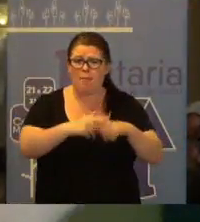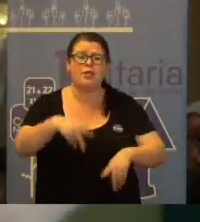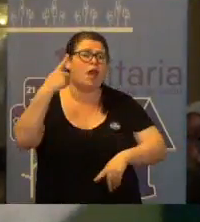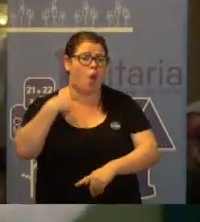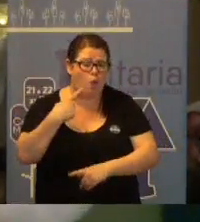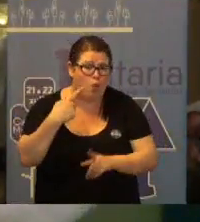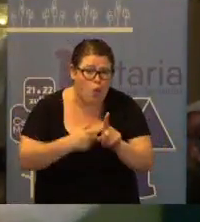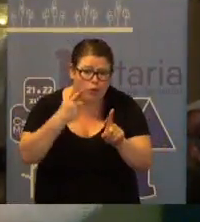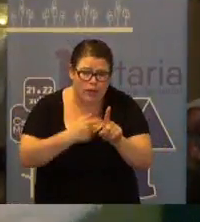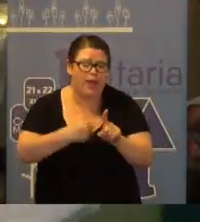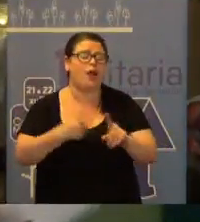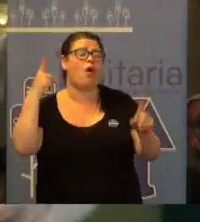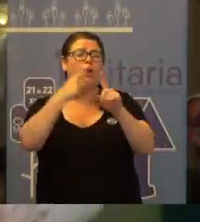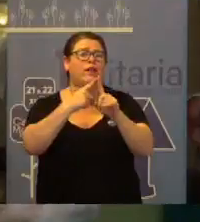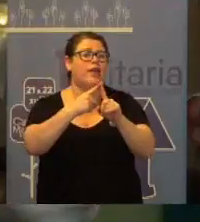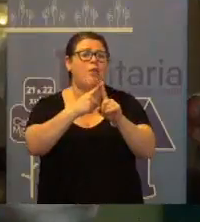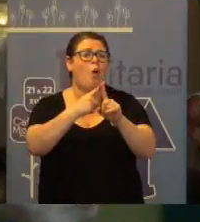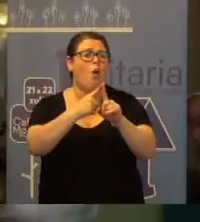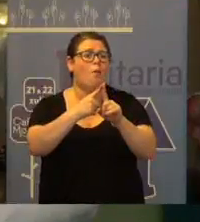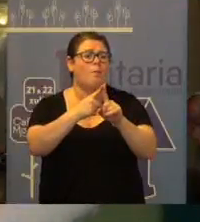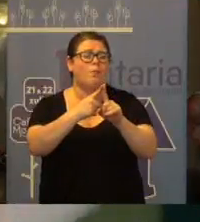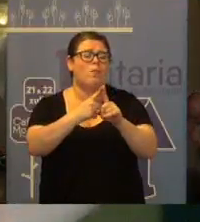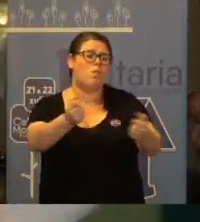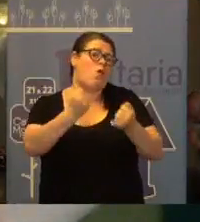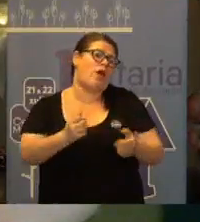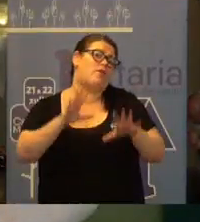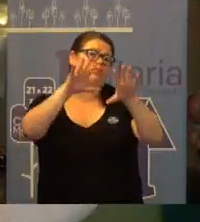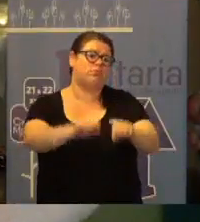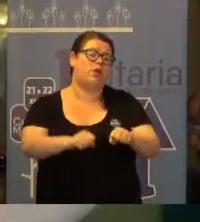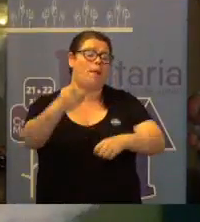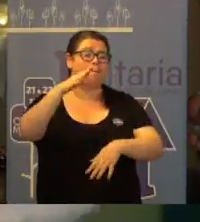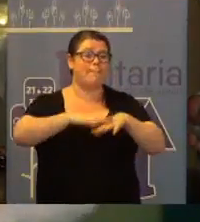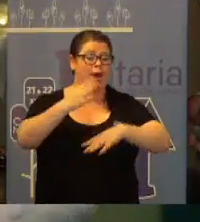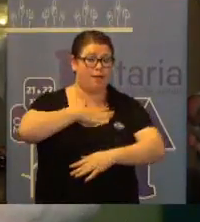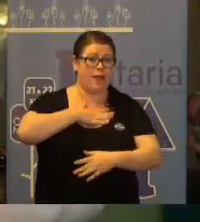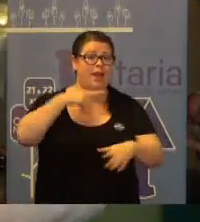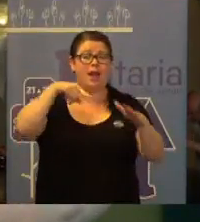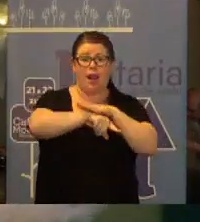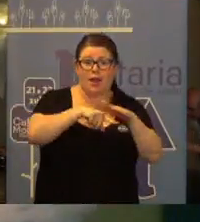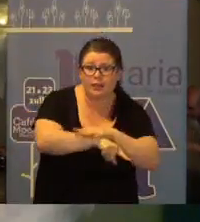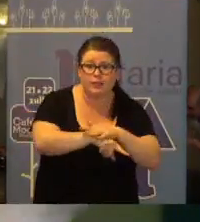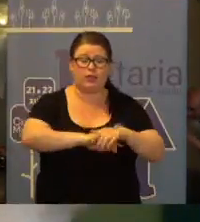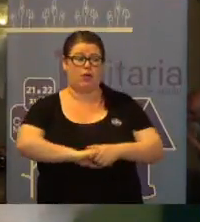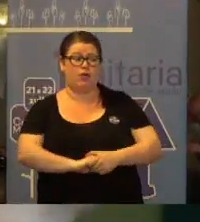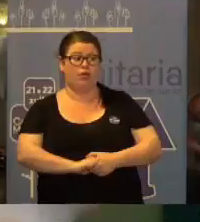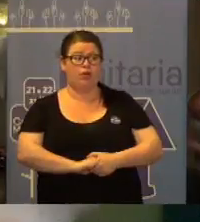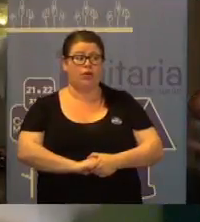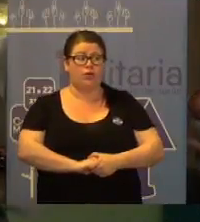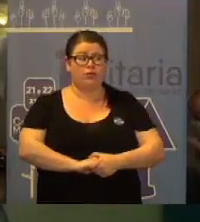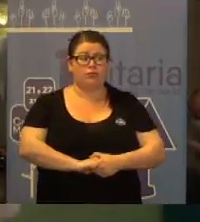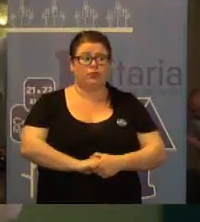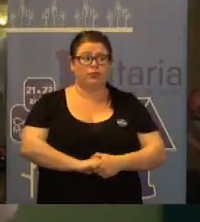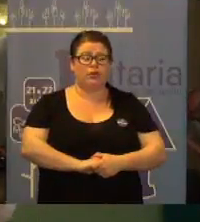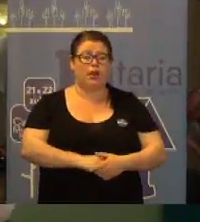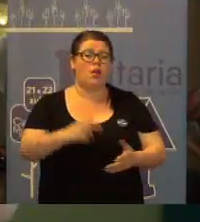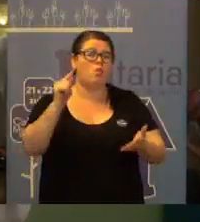para chegar ao poder, non? Para min, esa xestión da nova complexidade, digamos, desde o